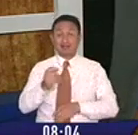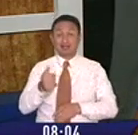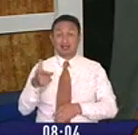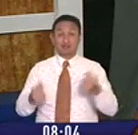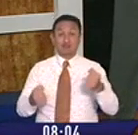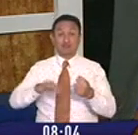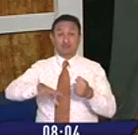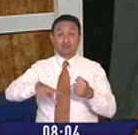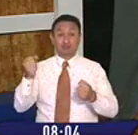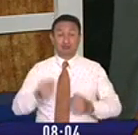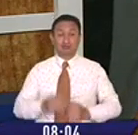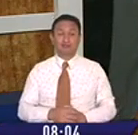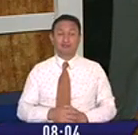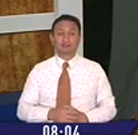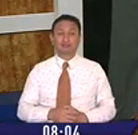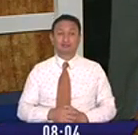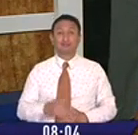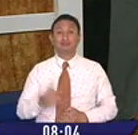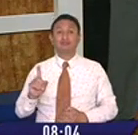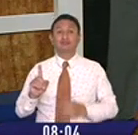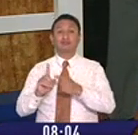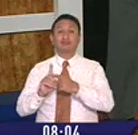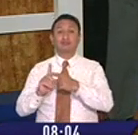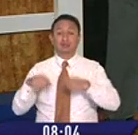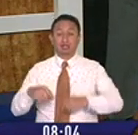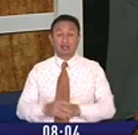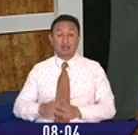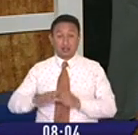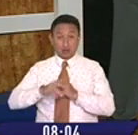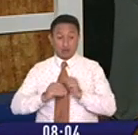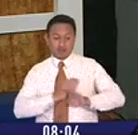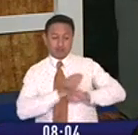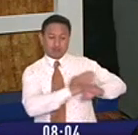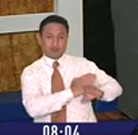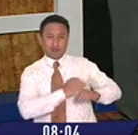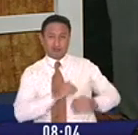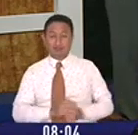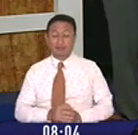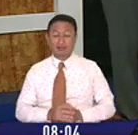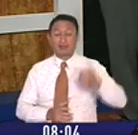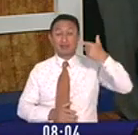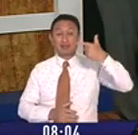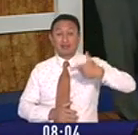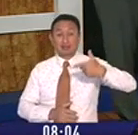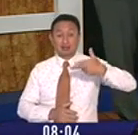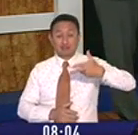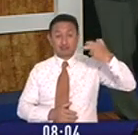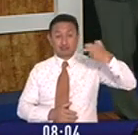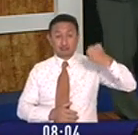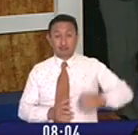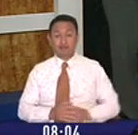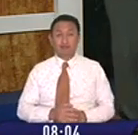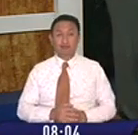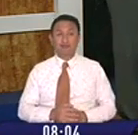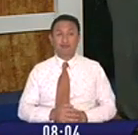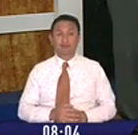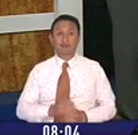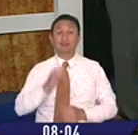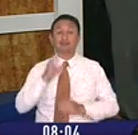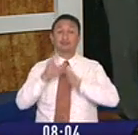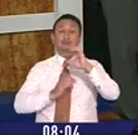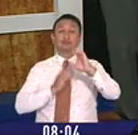su auto. Bueno, esta víctima pues opuso resistencia a cámaras de seguridad, grabaron el violento hecho que se registró en el